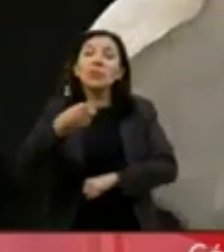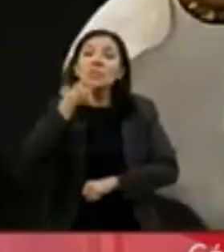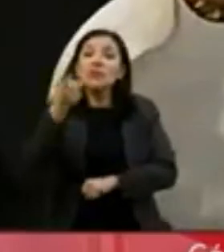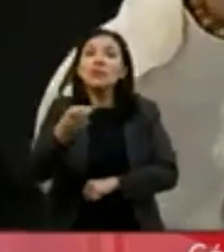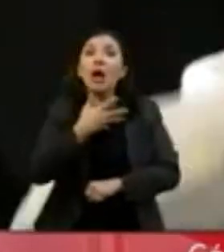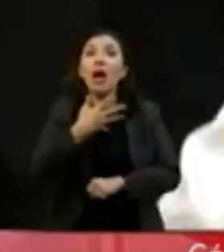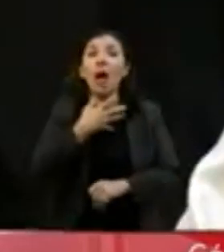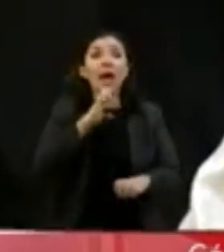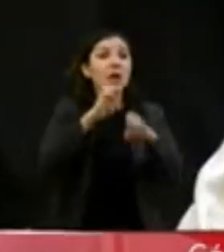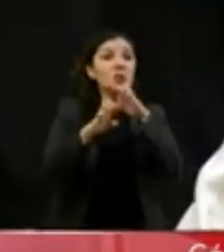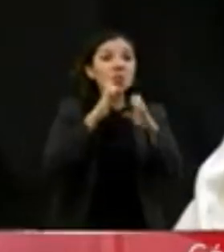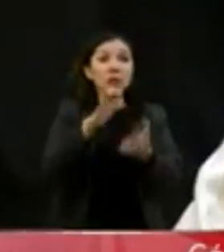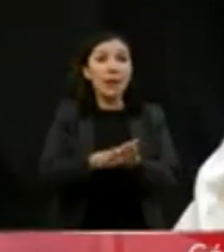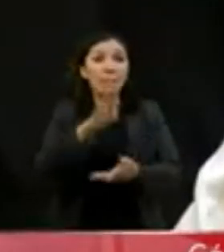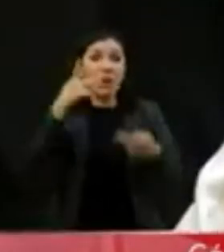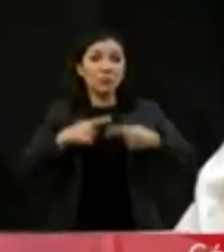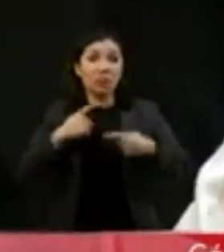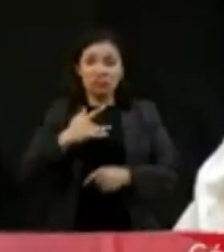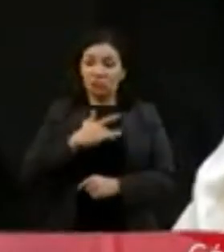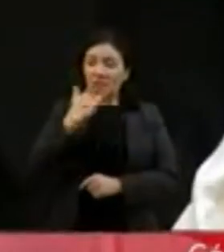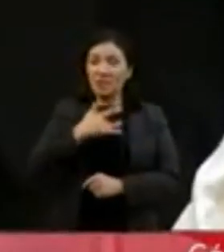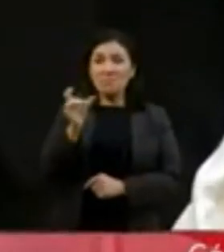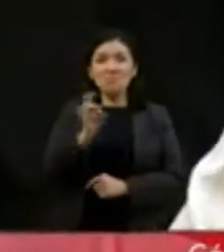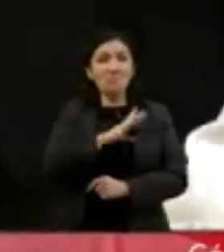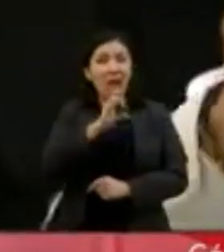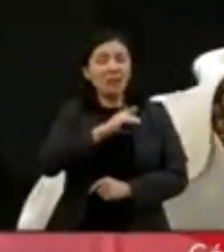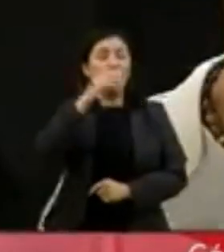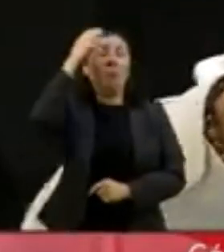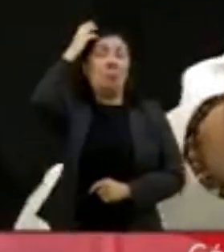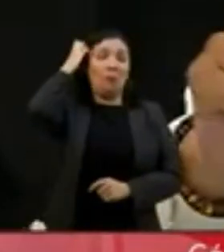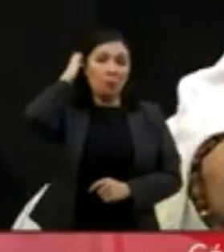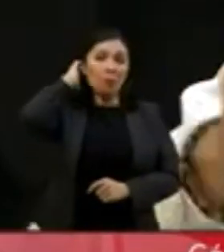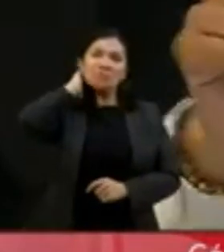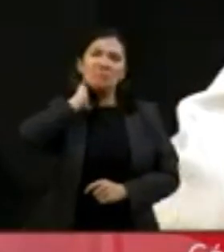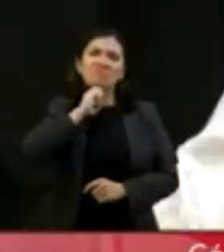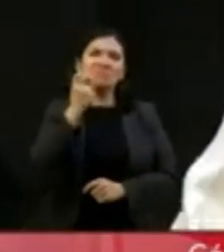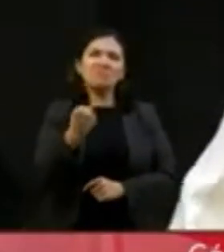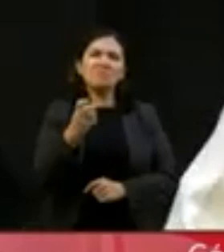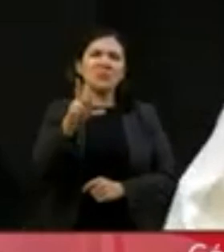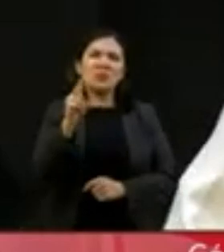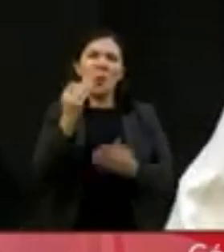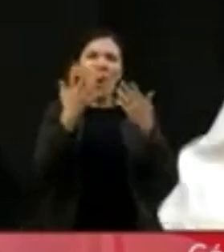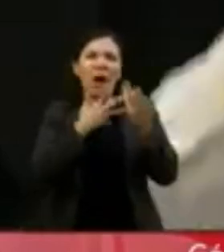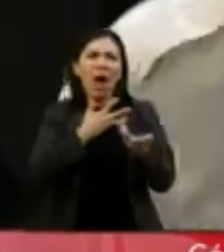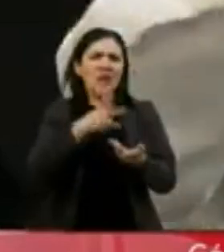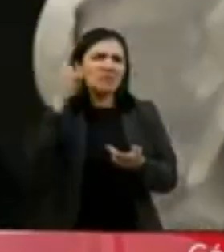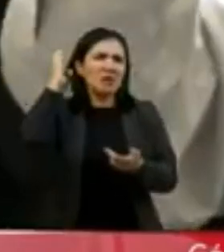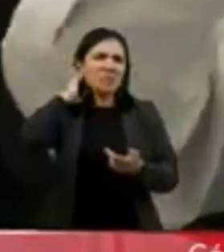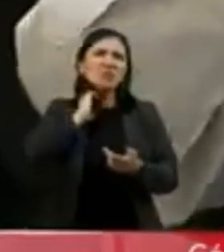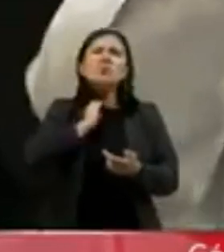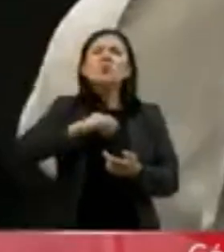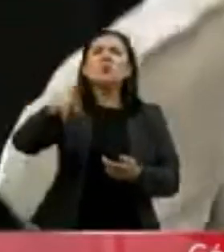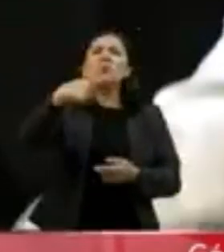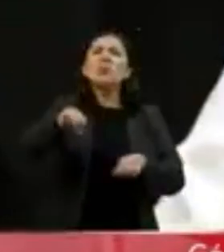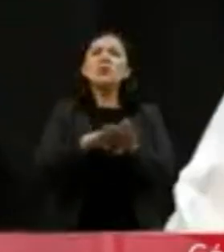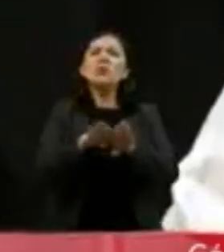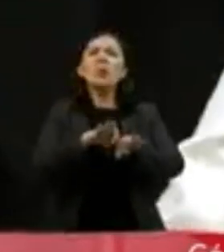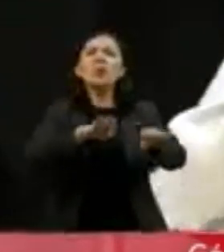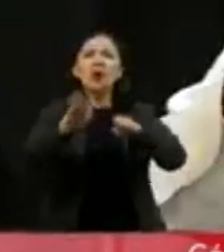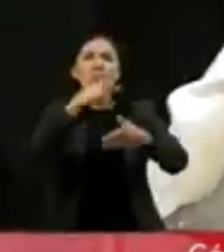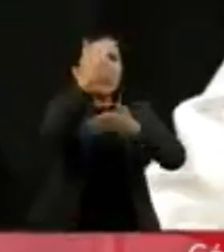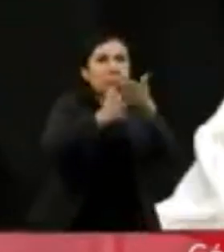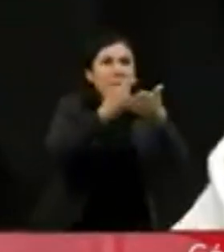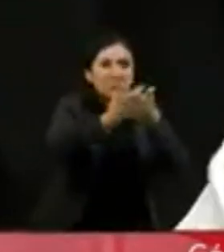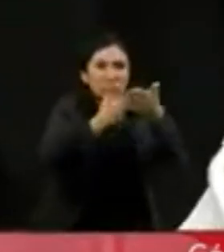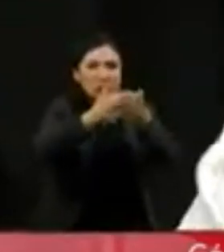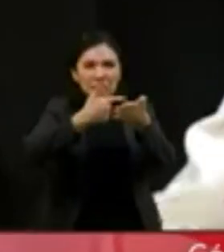donde la mayoría se siente con miedo y no es cierto no encuestan hacen sus trabajos aritméticos pero